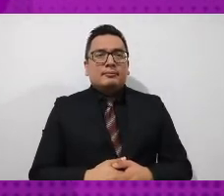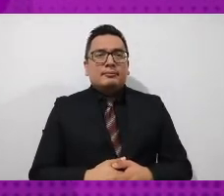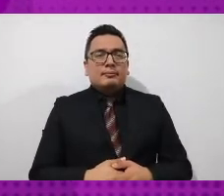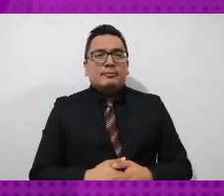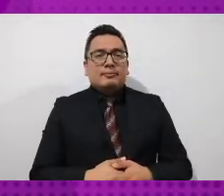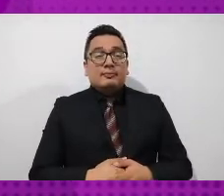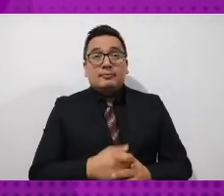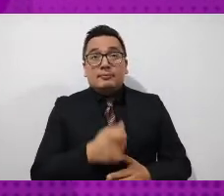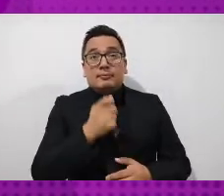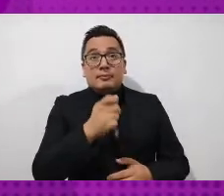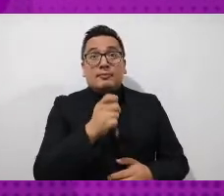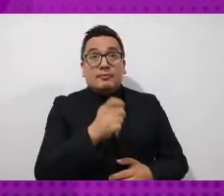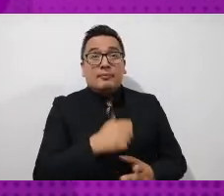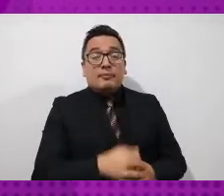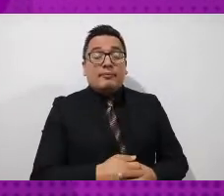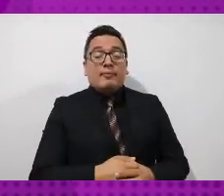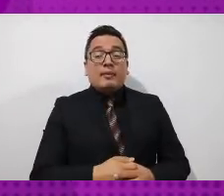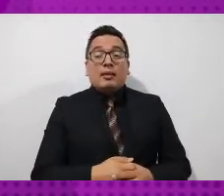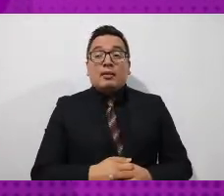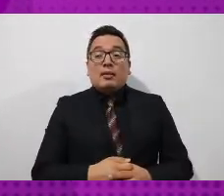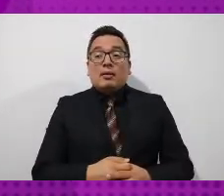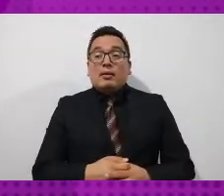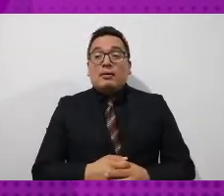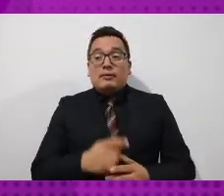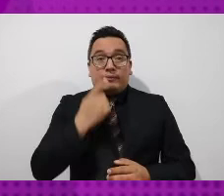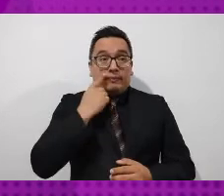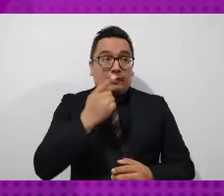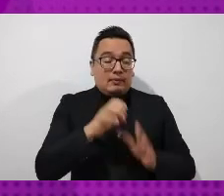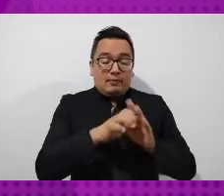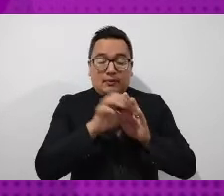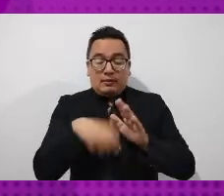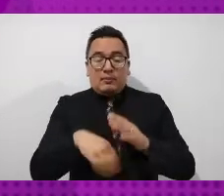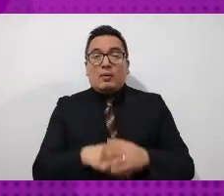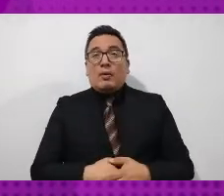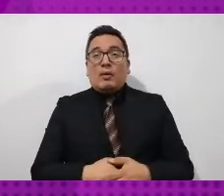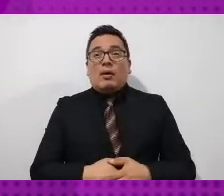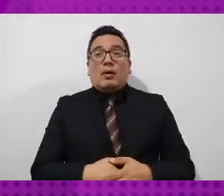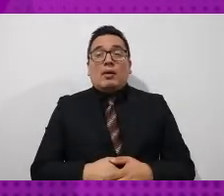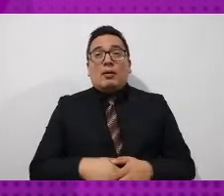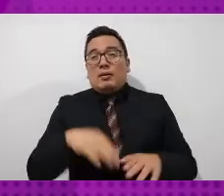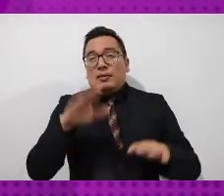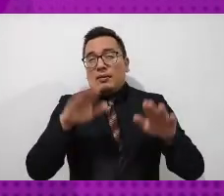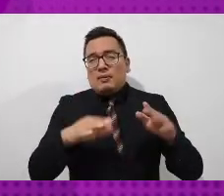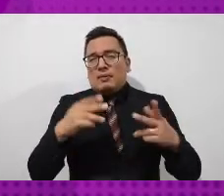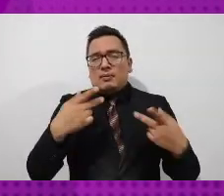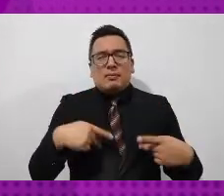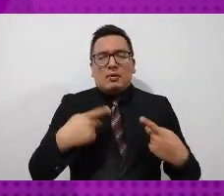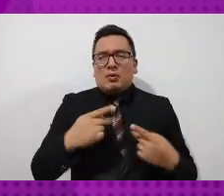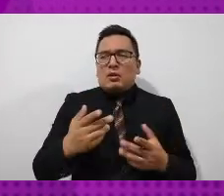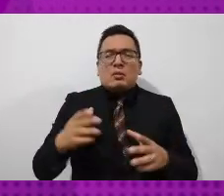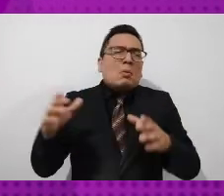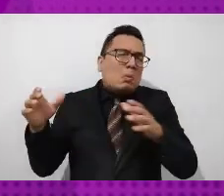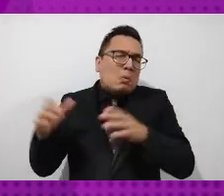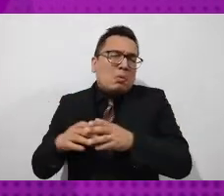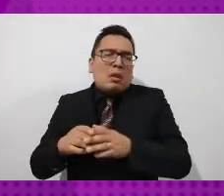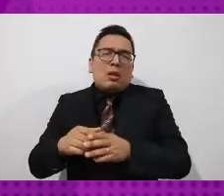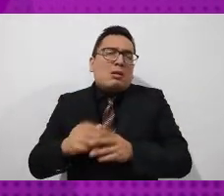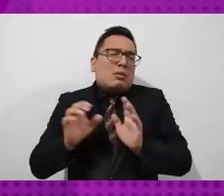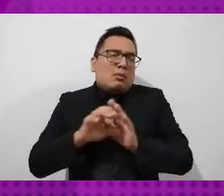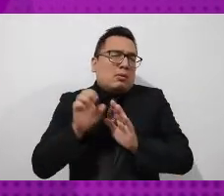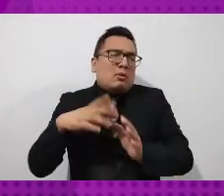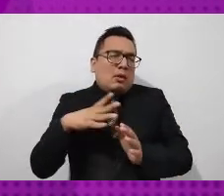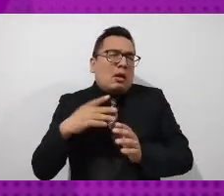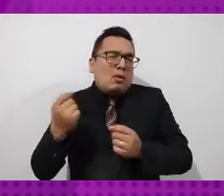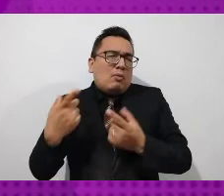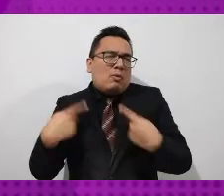si alguien puede, y de hecho hay iniciativas que presentan 3, 4, 5, 6, 7, 8 personas, es decir, puede ser